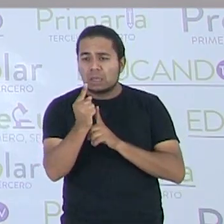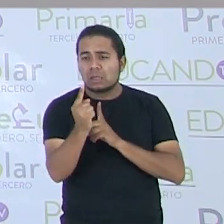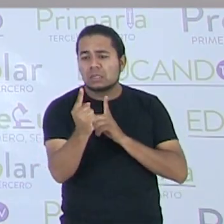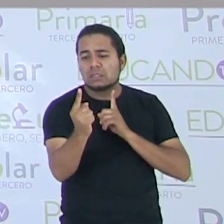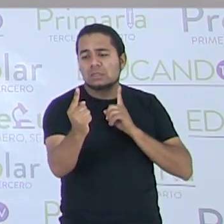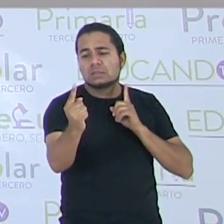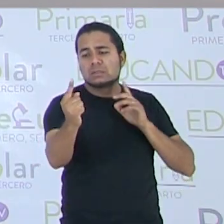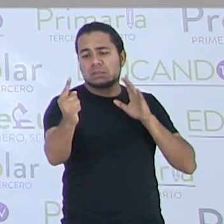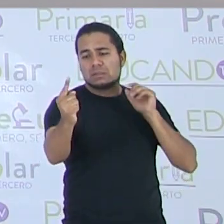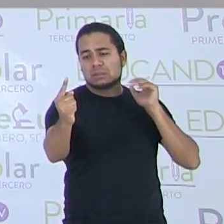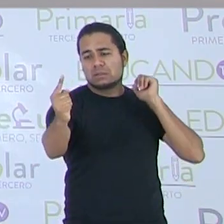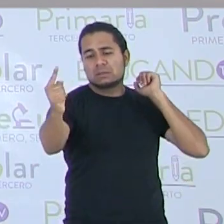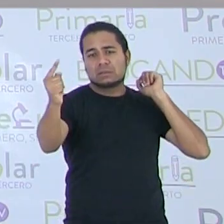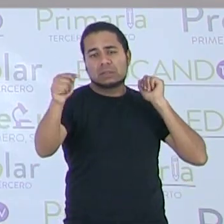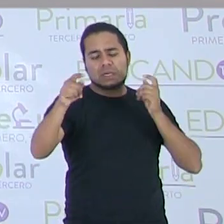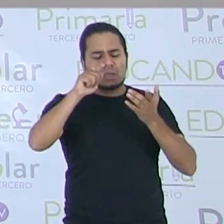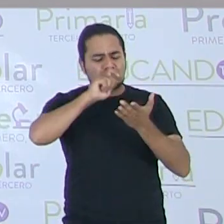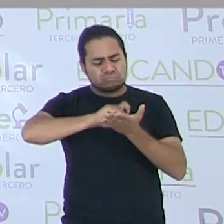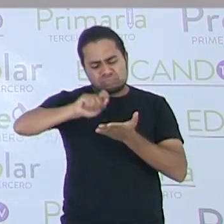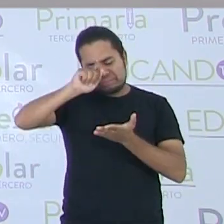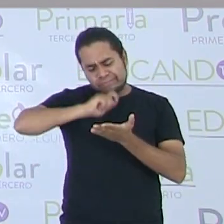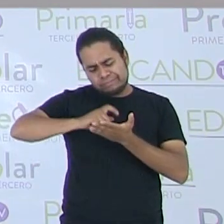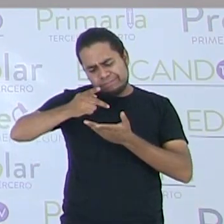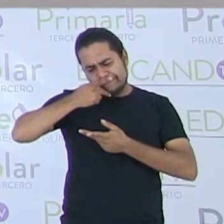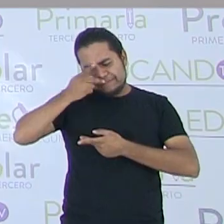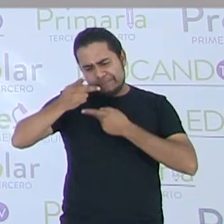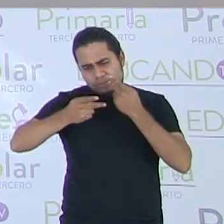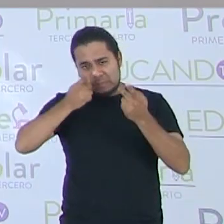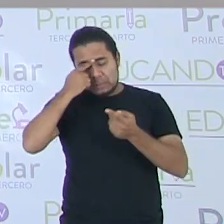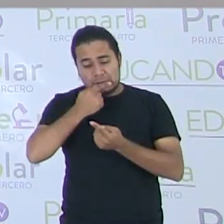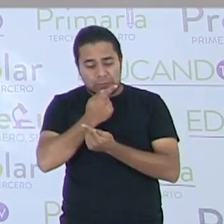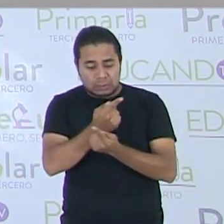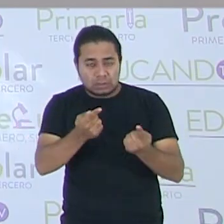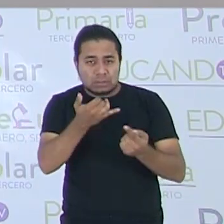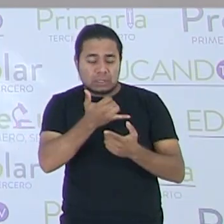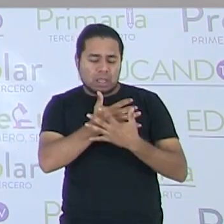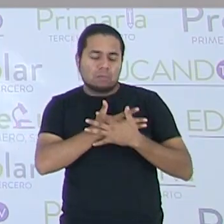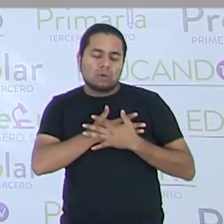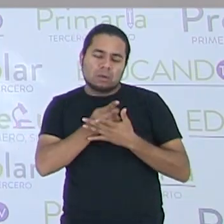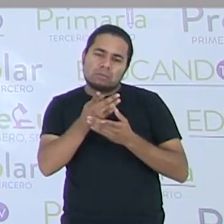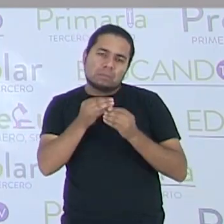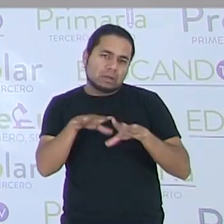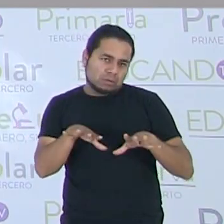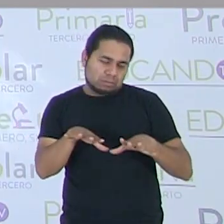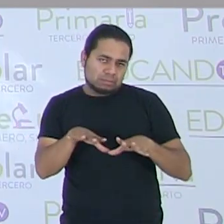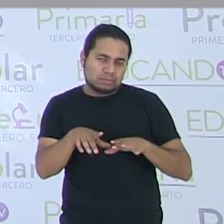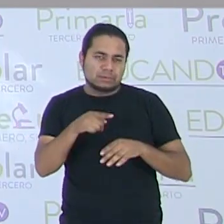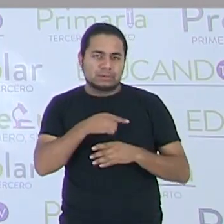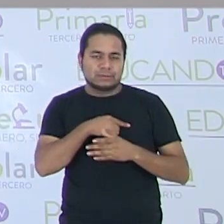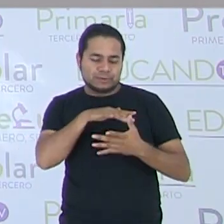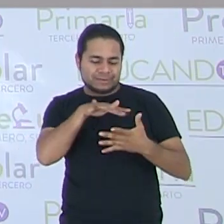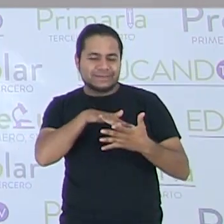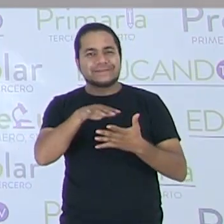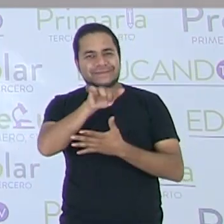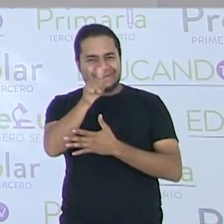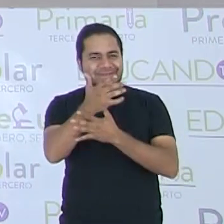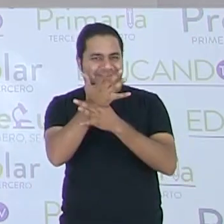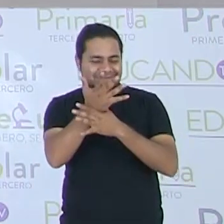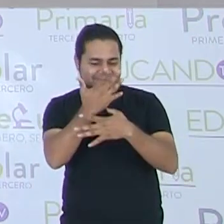escribió muchos poemas a los niños y al amor que perdió. Voy a leerles otro, dice